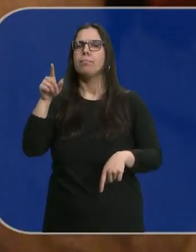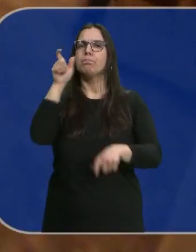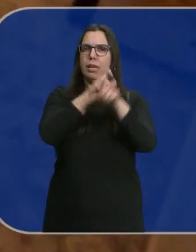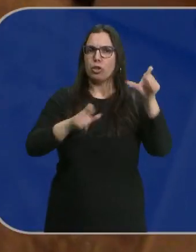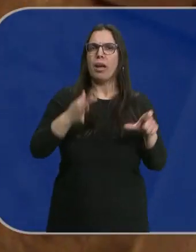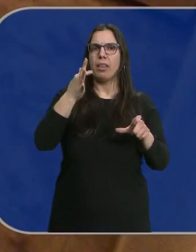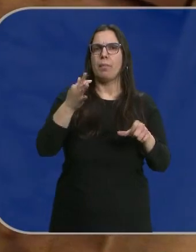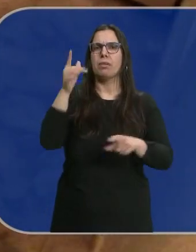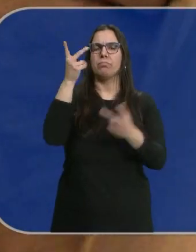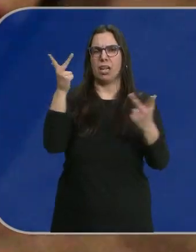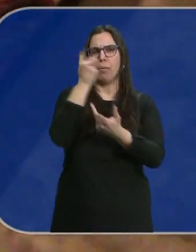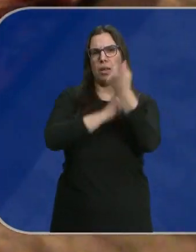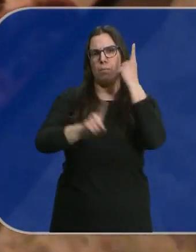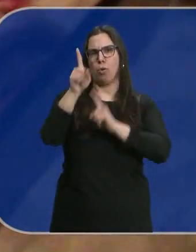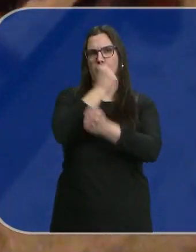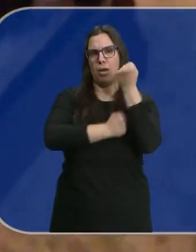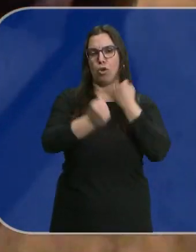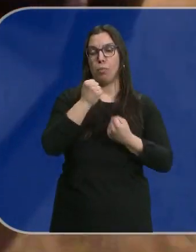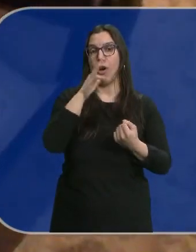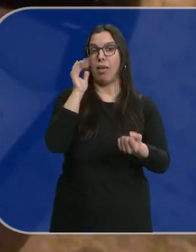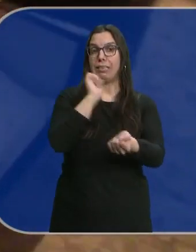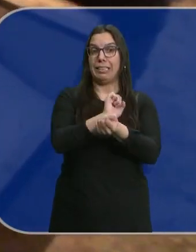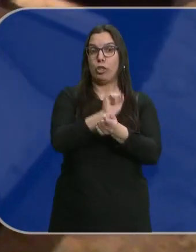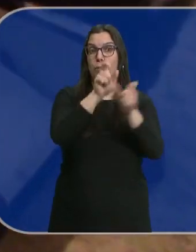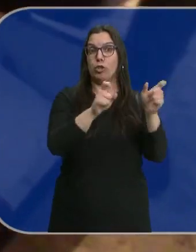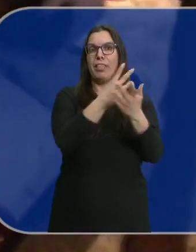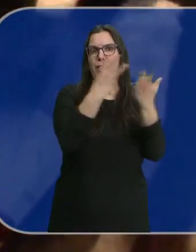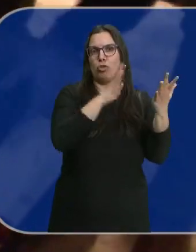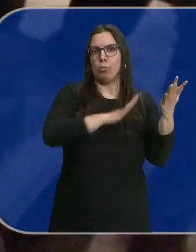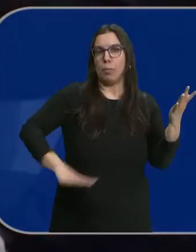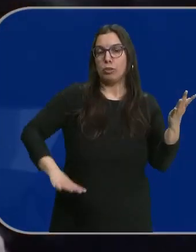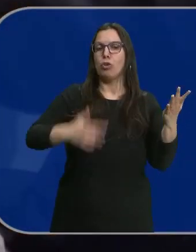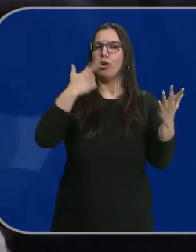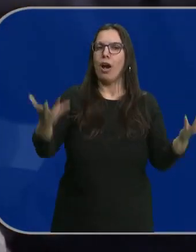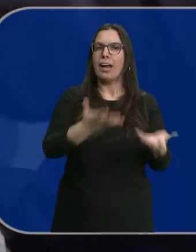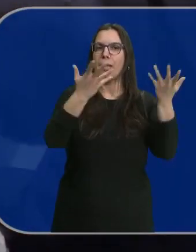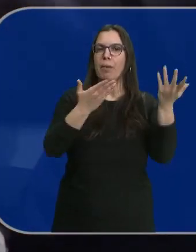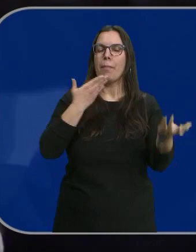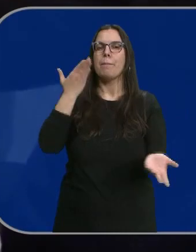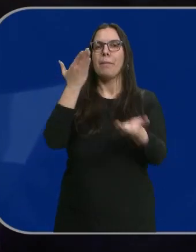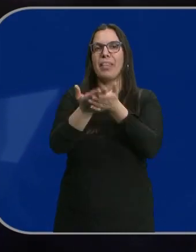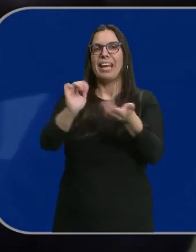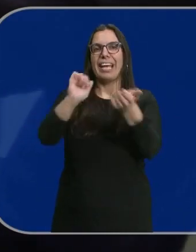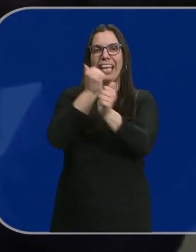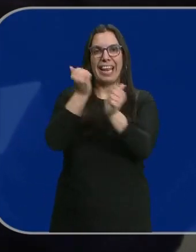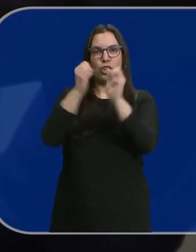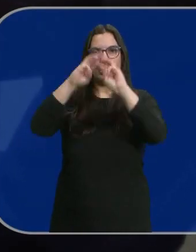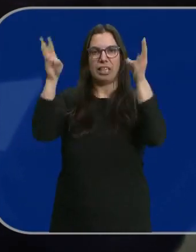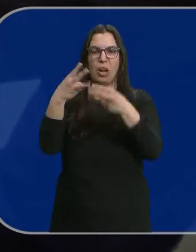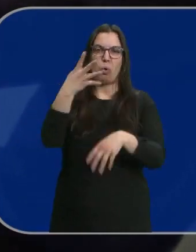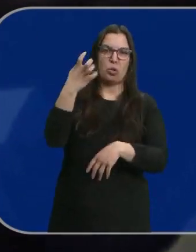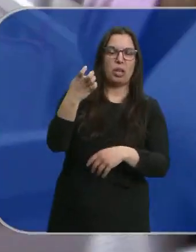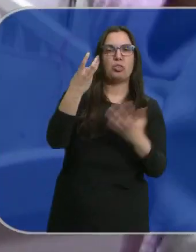graves problemas económicos. Los detenidos, 18 de momento, animaban a las víctimas a pedir por internet microcréditos de entre 400